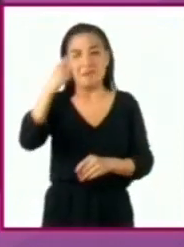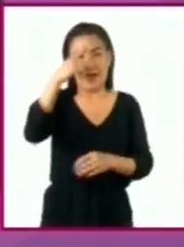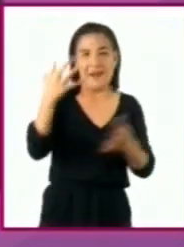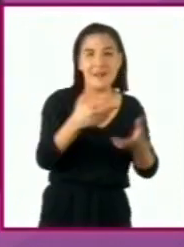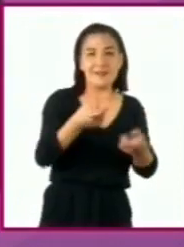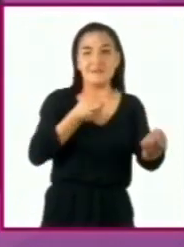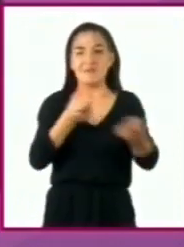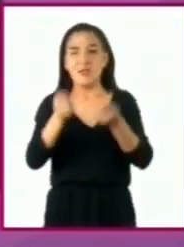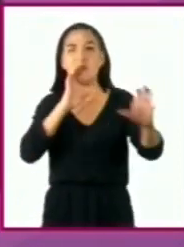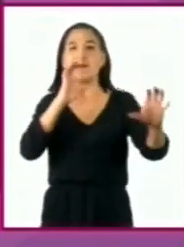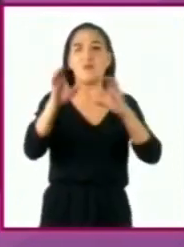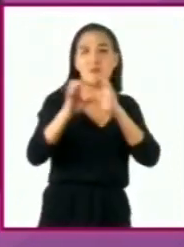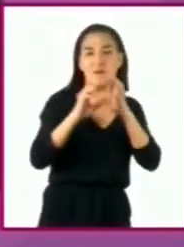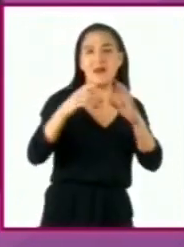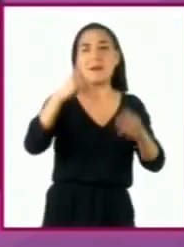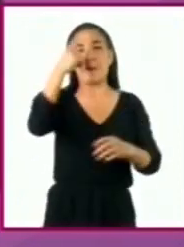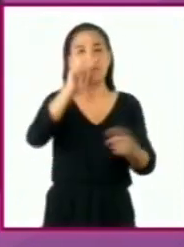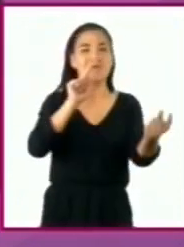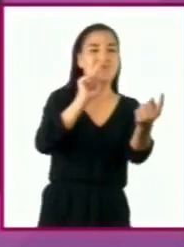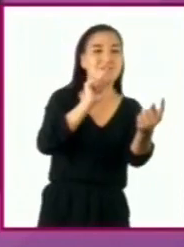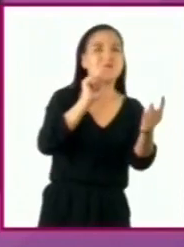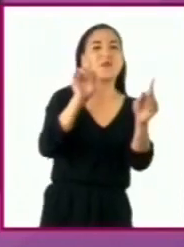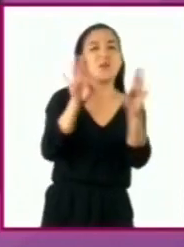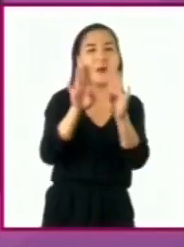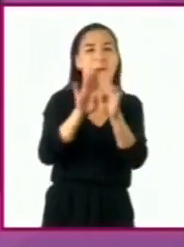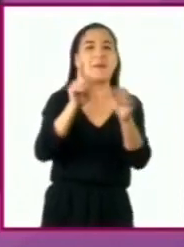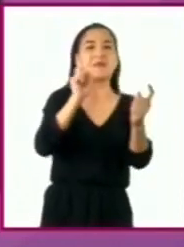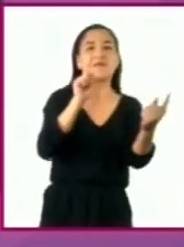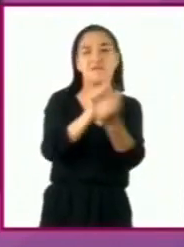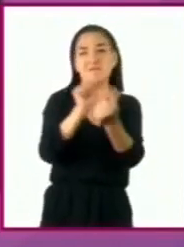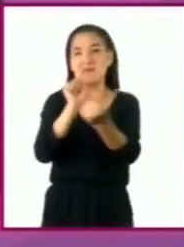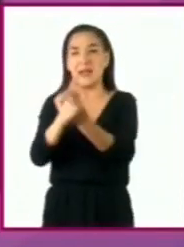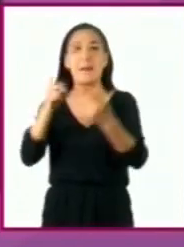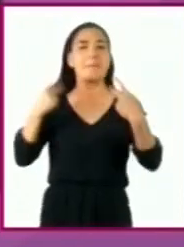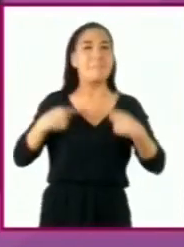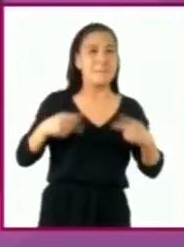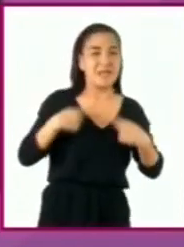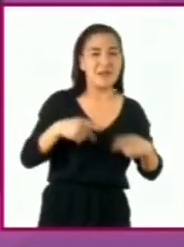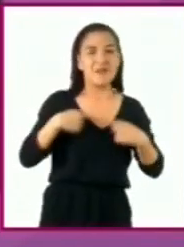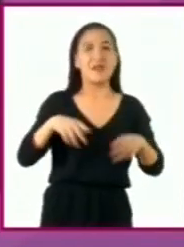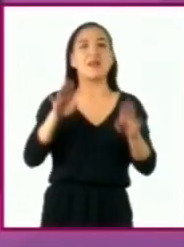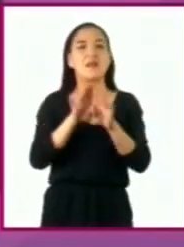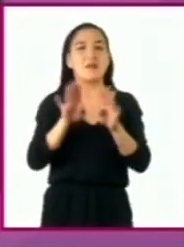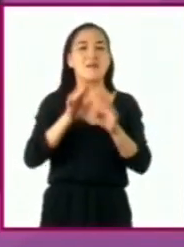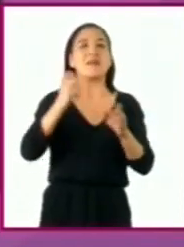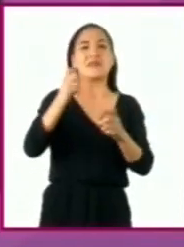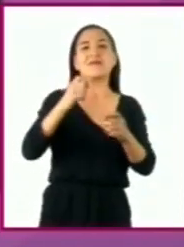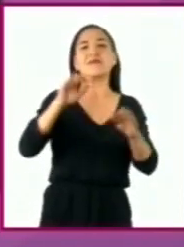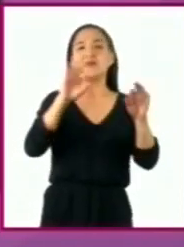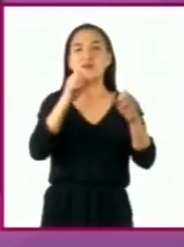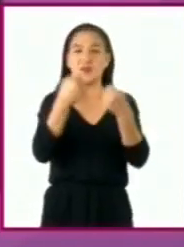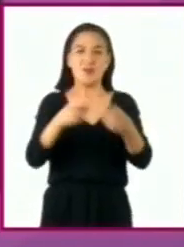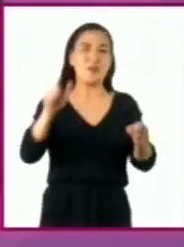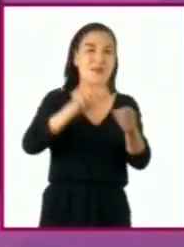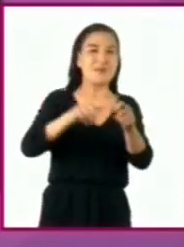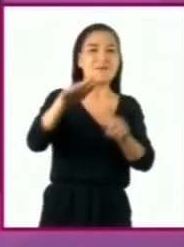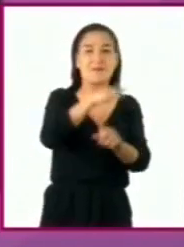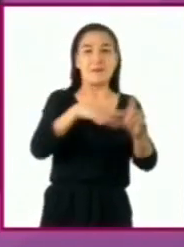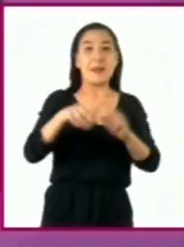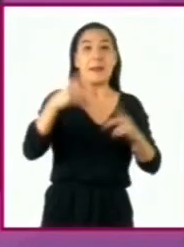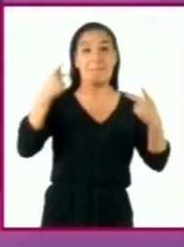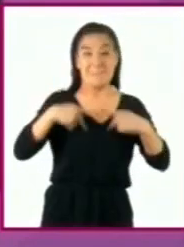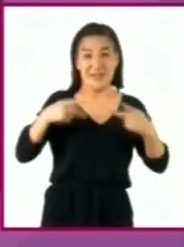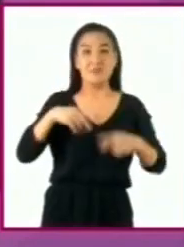comunicativas en sus interacciones con el ambiente físico y social. Las personas mayores